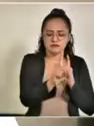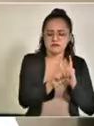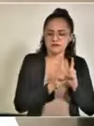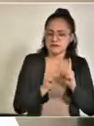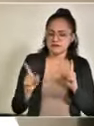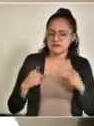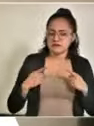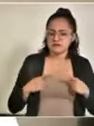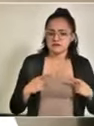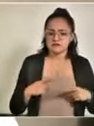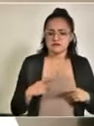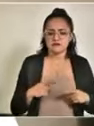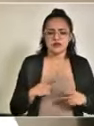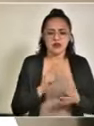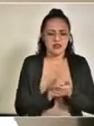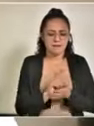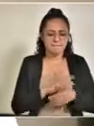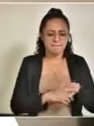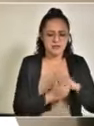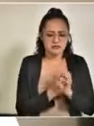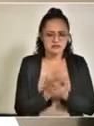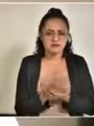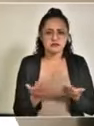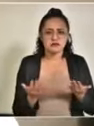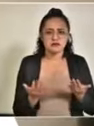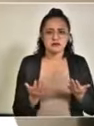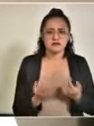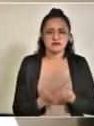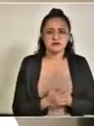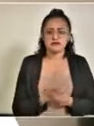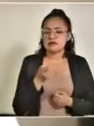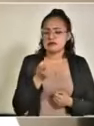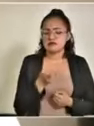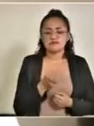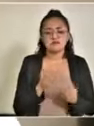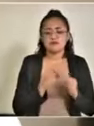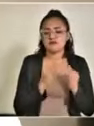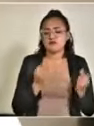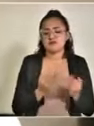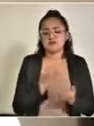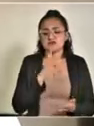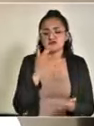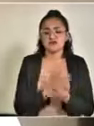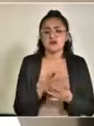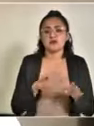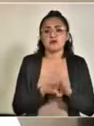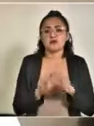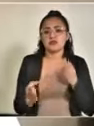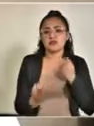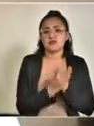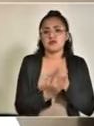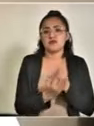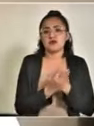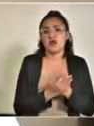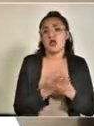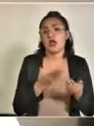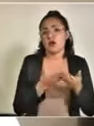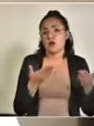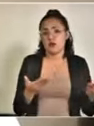distancia, la higiene. Esa es la única forma de defendernos en este